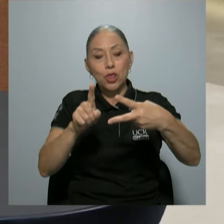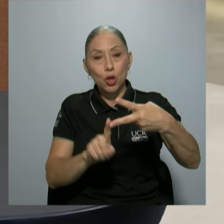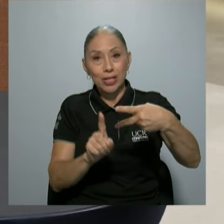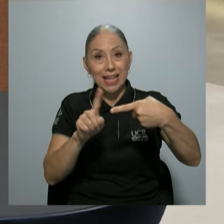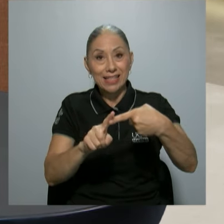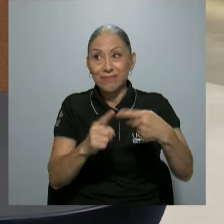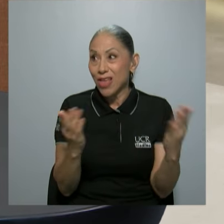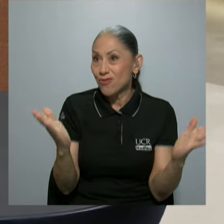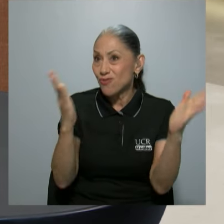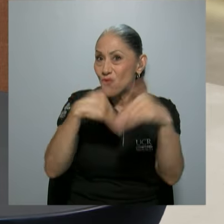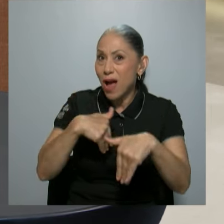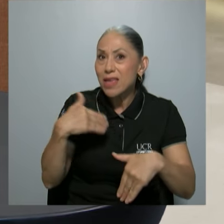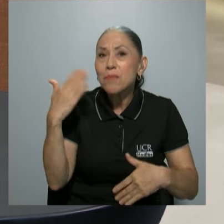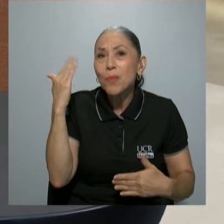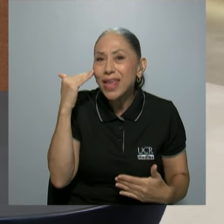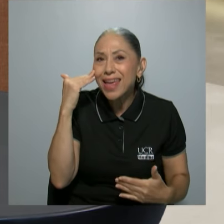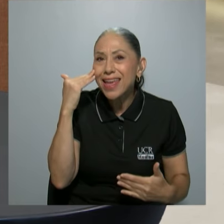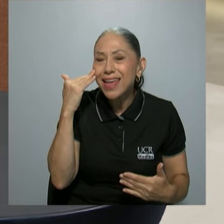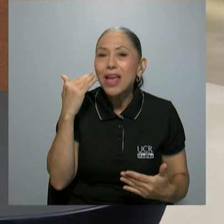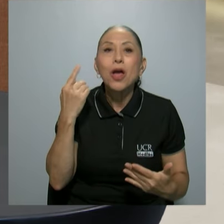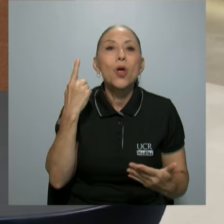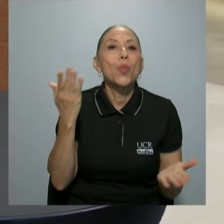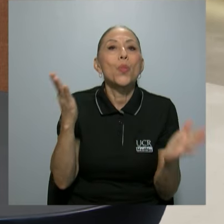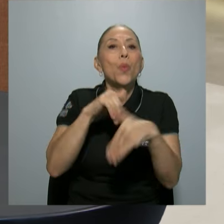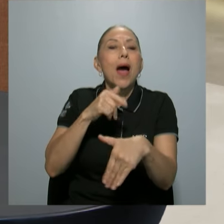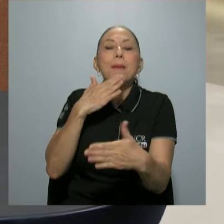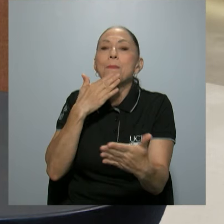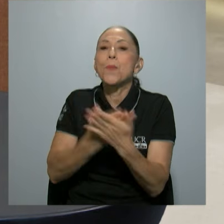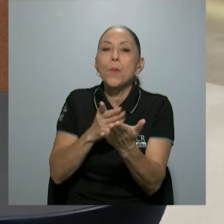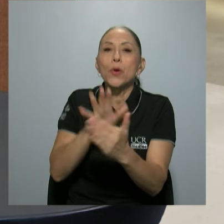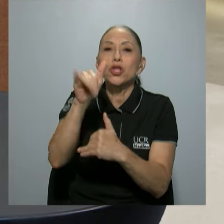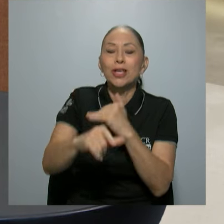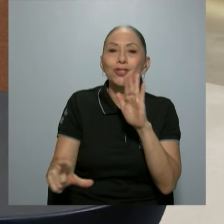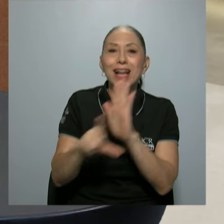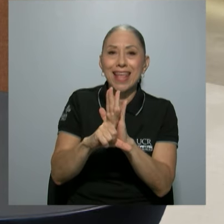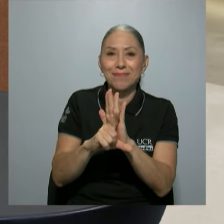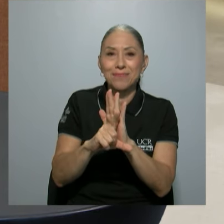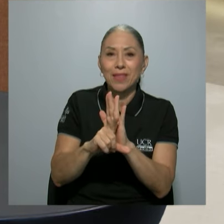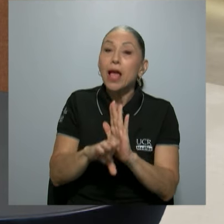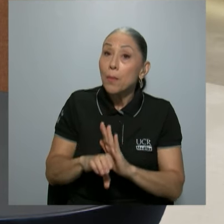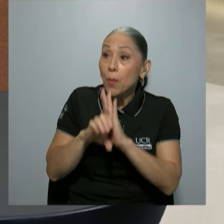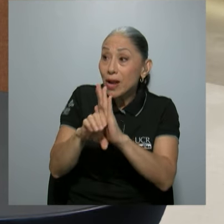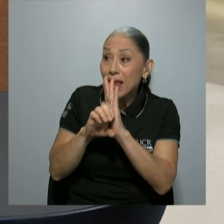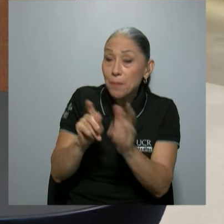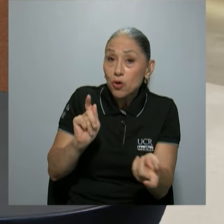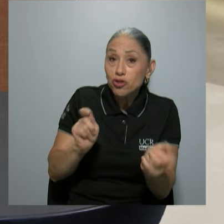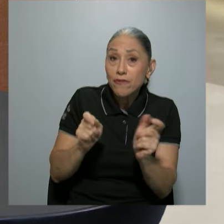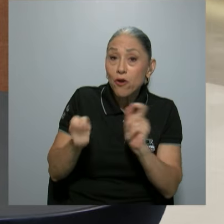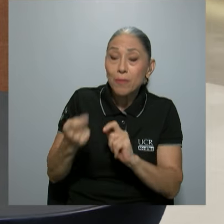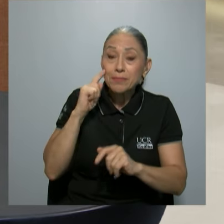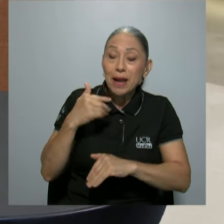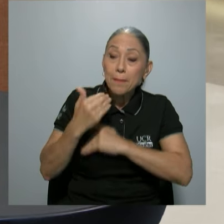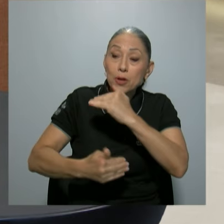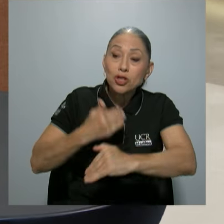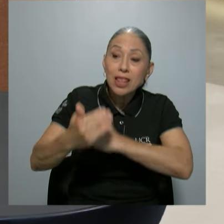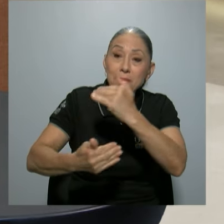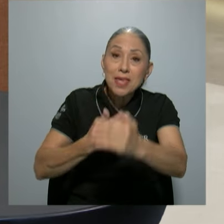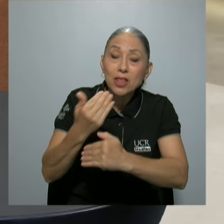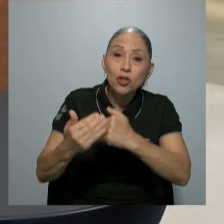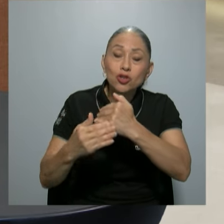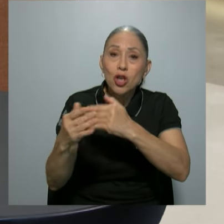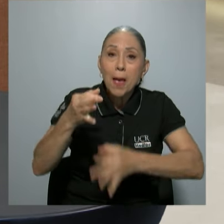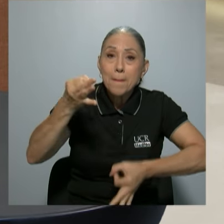no han habido buenos proyectos de ley para, por ejemplo, las reformas a los procedimientos penales, cambios judiciales